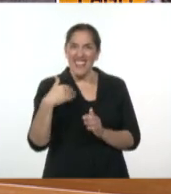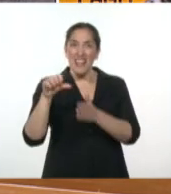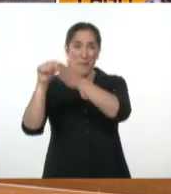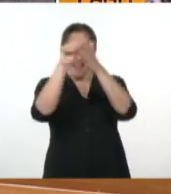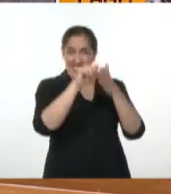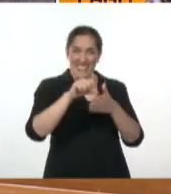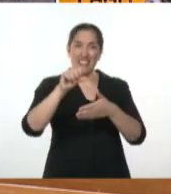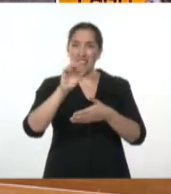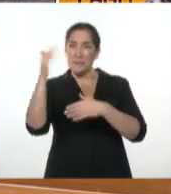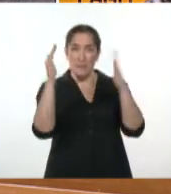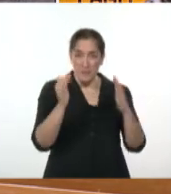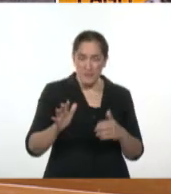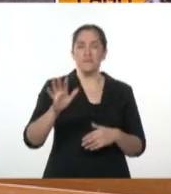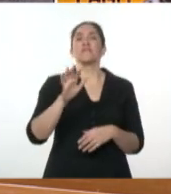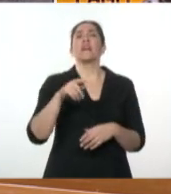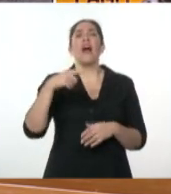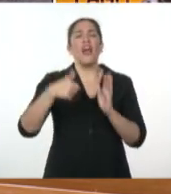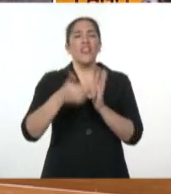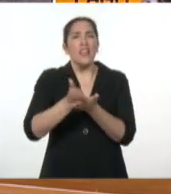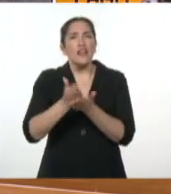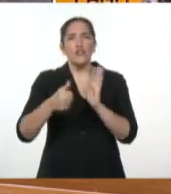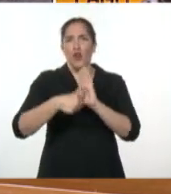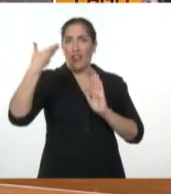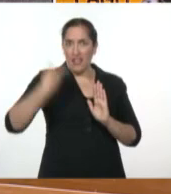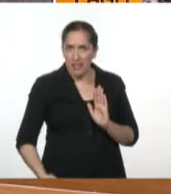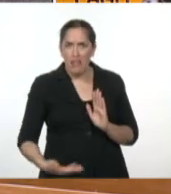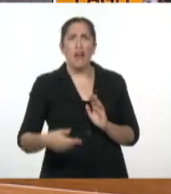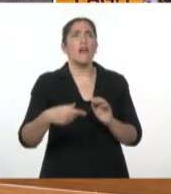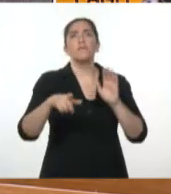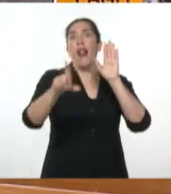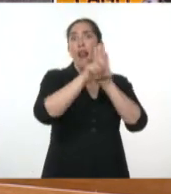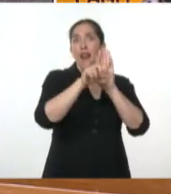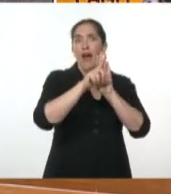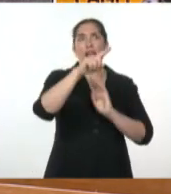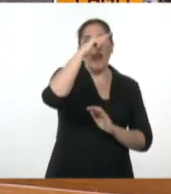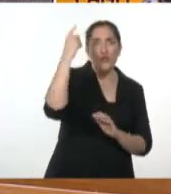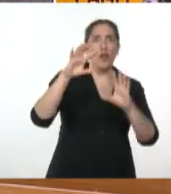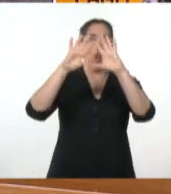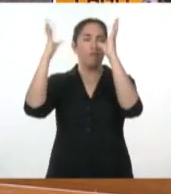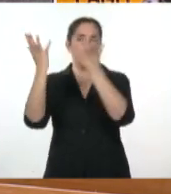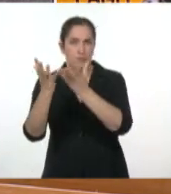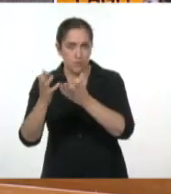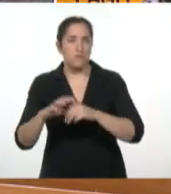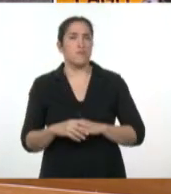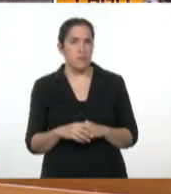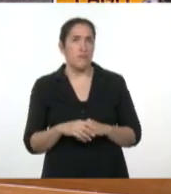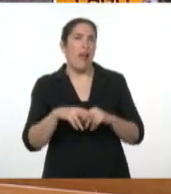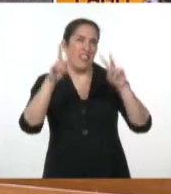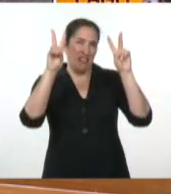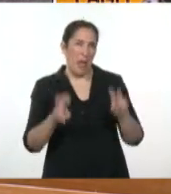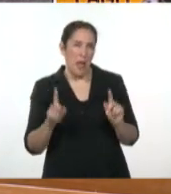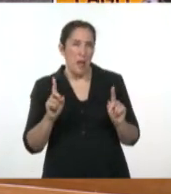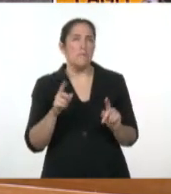Pensamos en el derecho a la identidad, pensamos en todo el marco legal nacional e internacional en torno a estas temáticas,